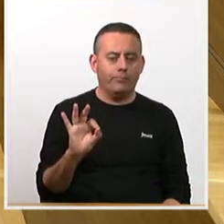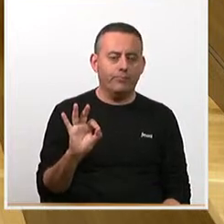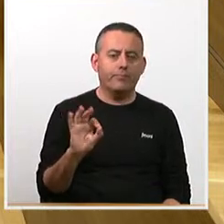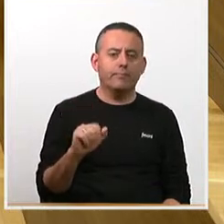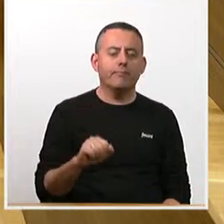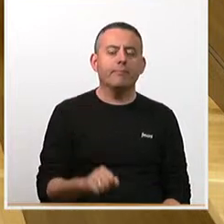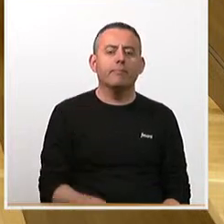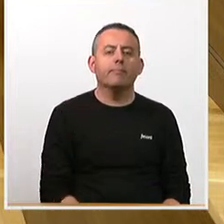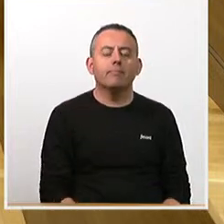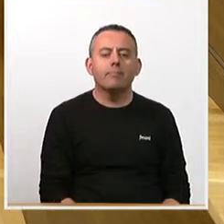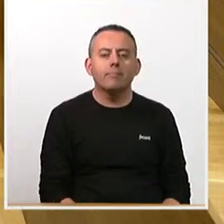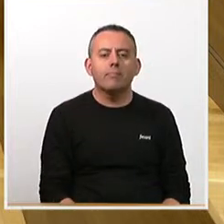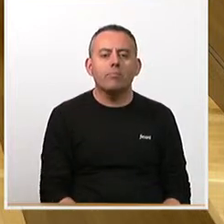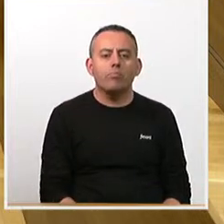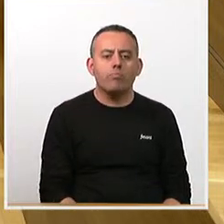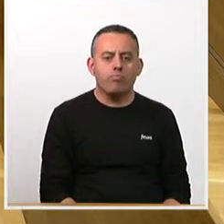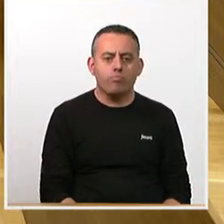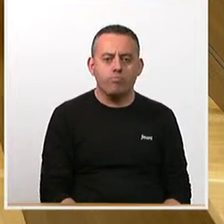Ruiz